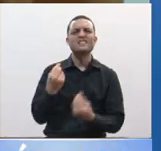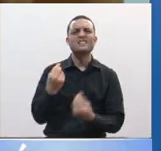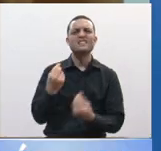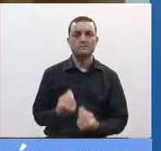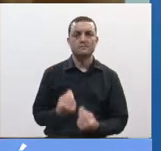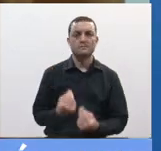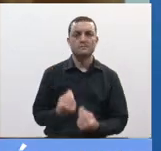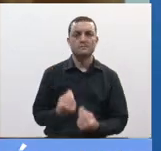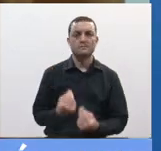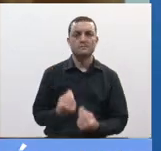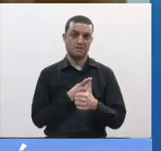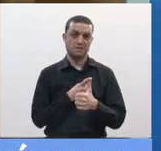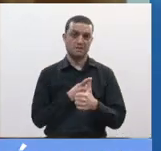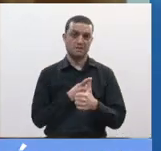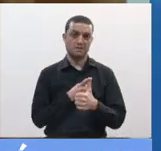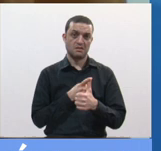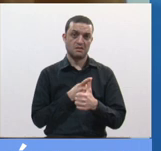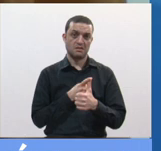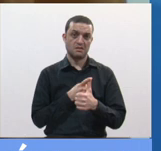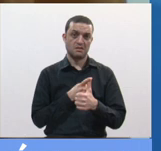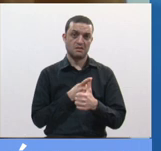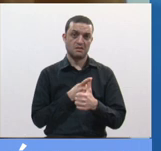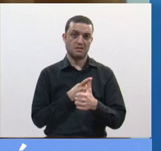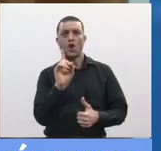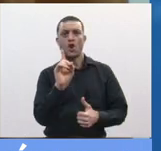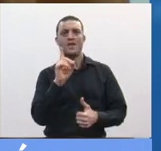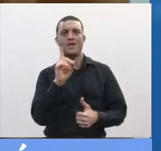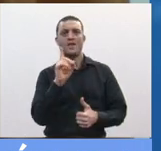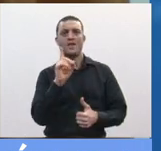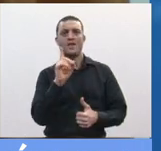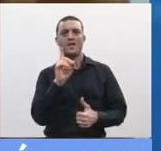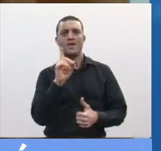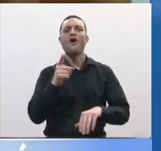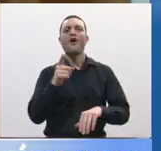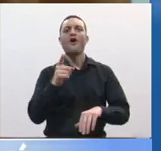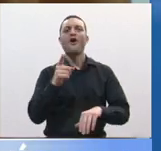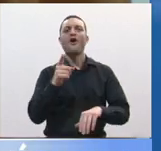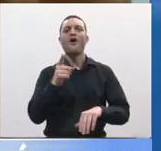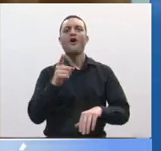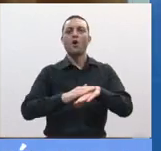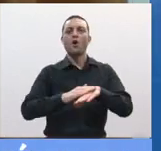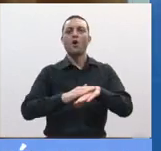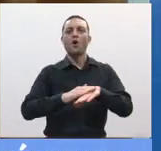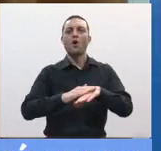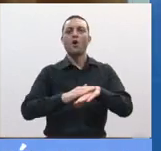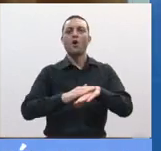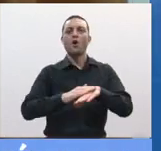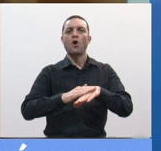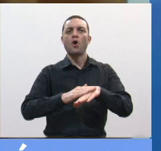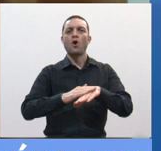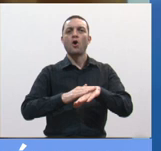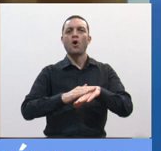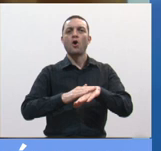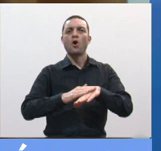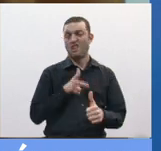De principio, que no dijo que era apoderado del Partido Justicialista en un tiempo. Después se le dijo